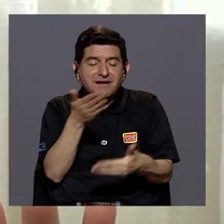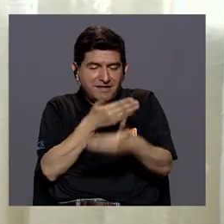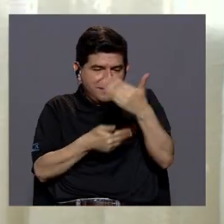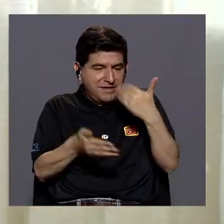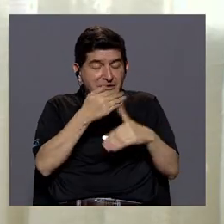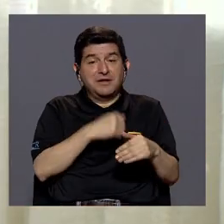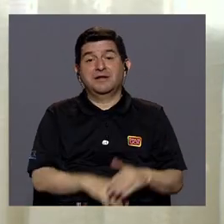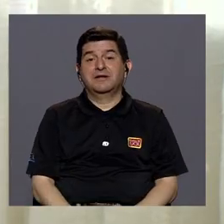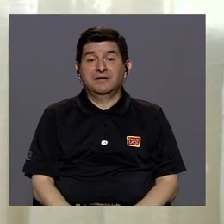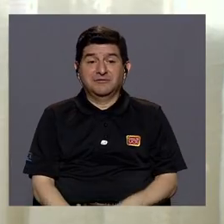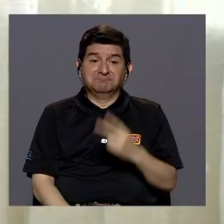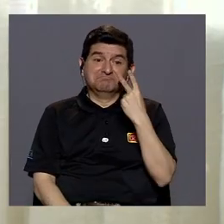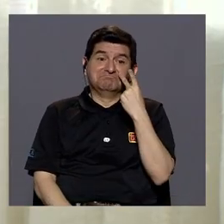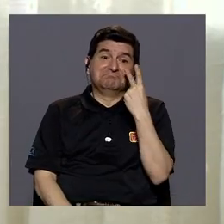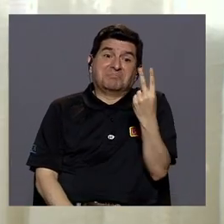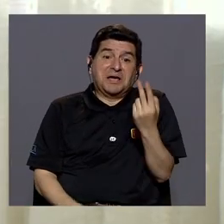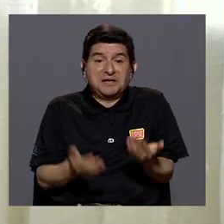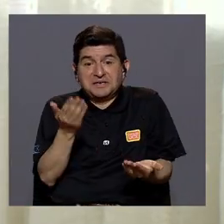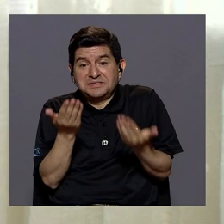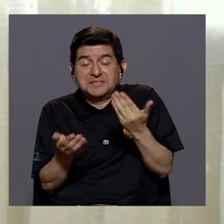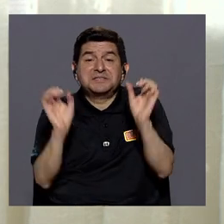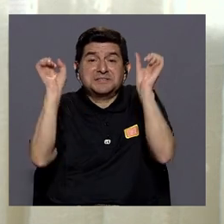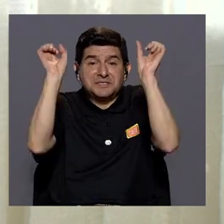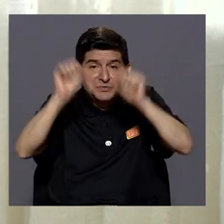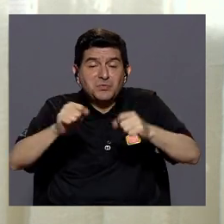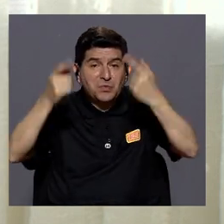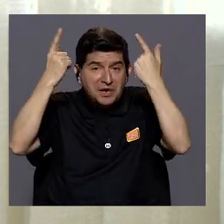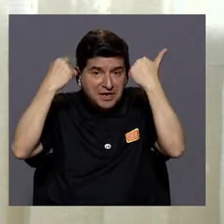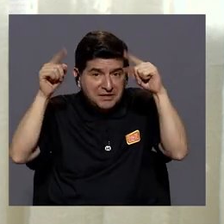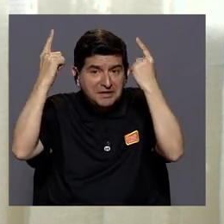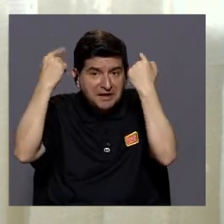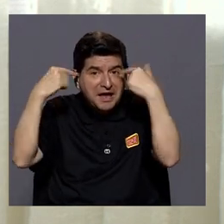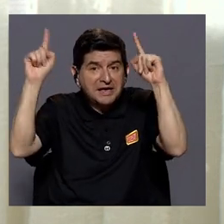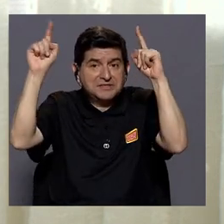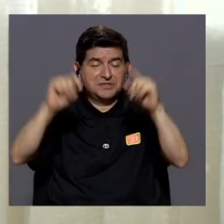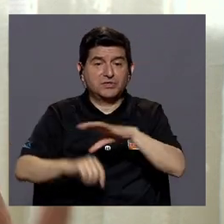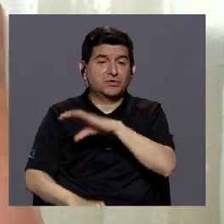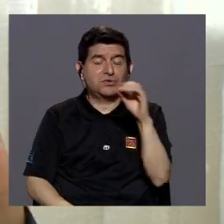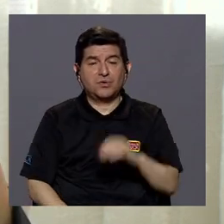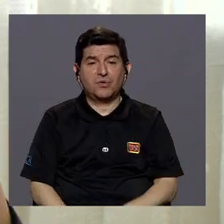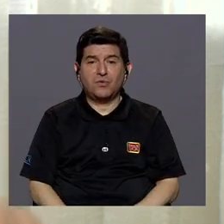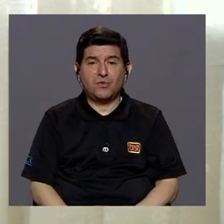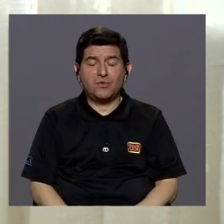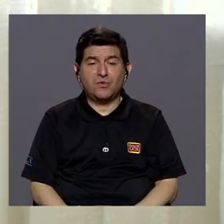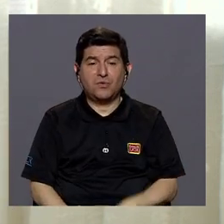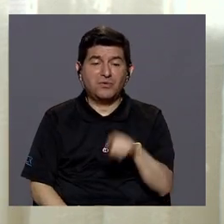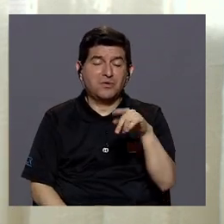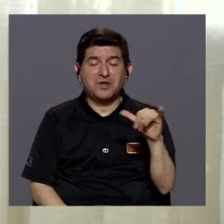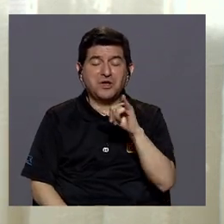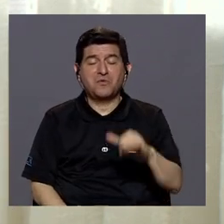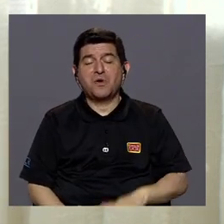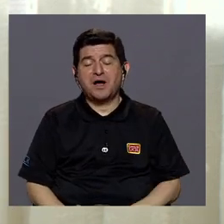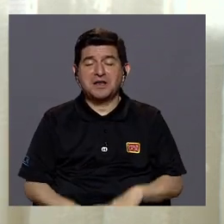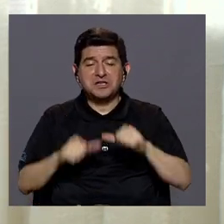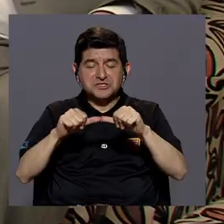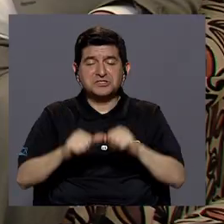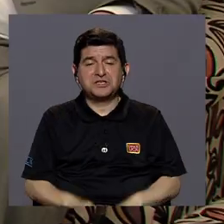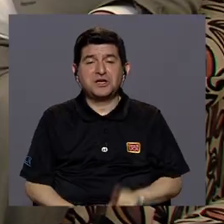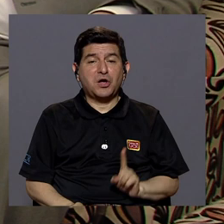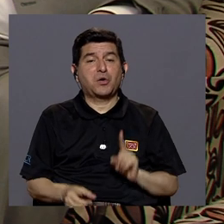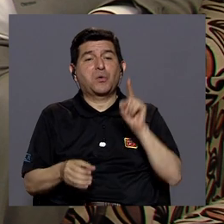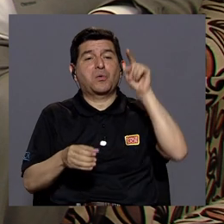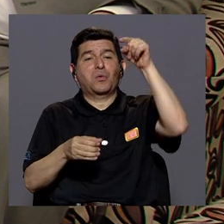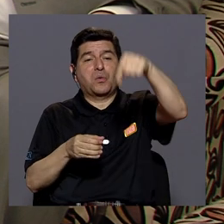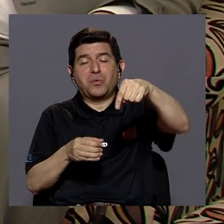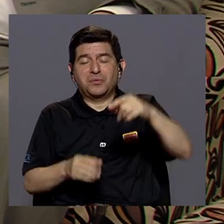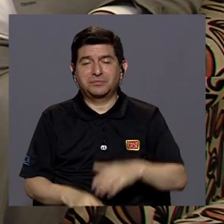Veremos si logra éxito en eso o el Mramo es pelotazo ahora. Don